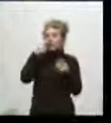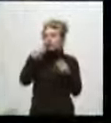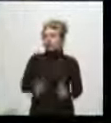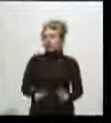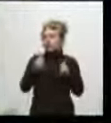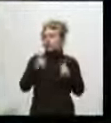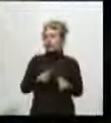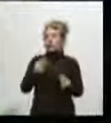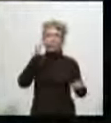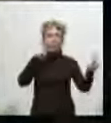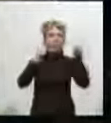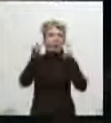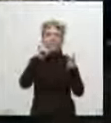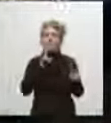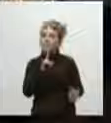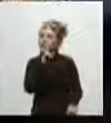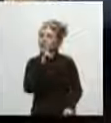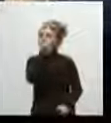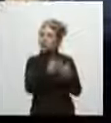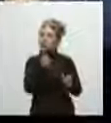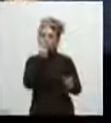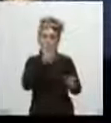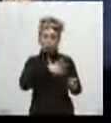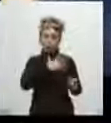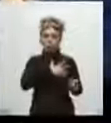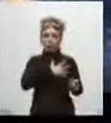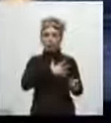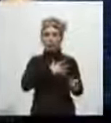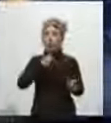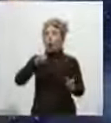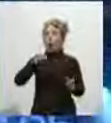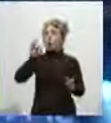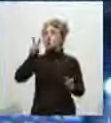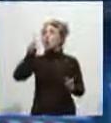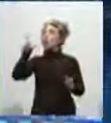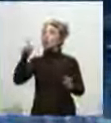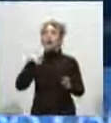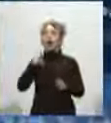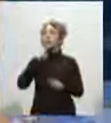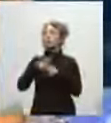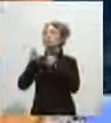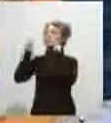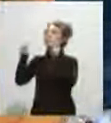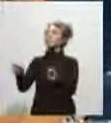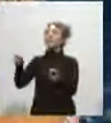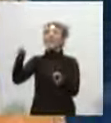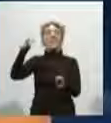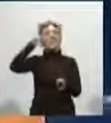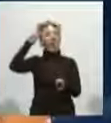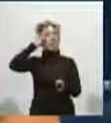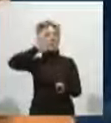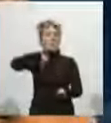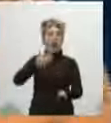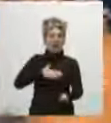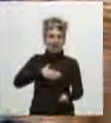y también de buena gente. Drag Show acaba de ser nombrado, amigos, amigas, nuestro drag queen que mañana tendremos